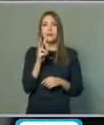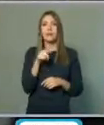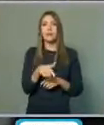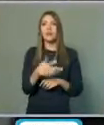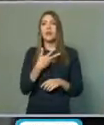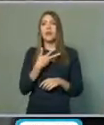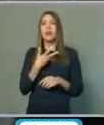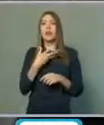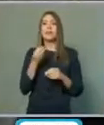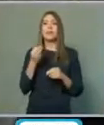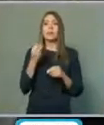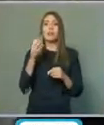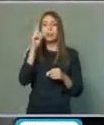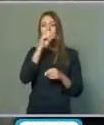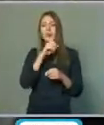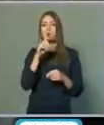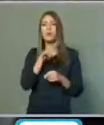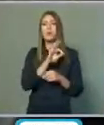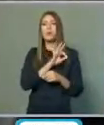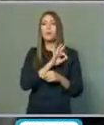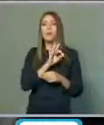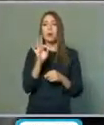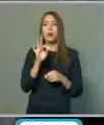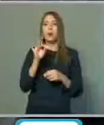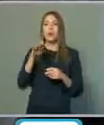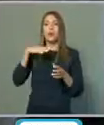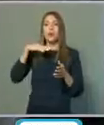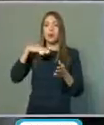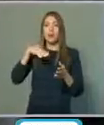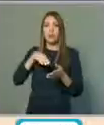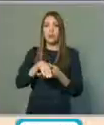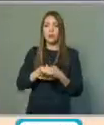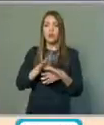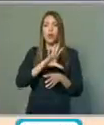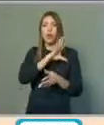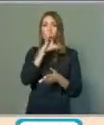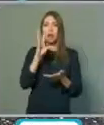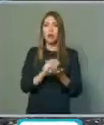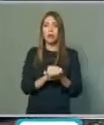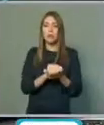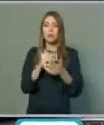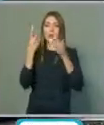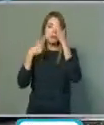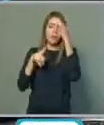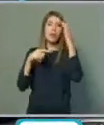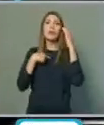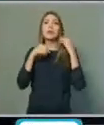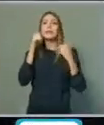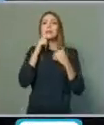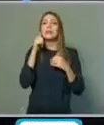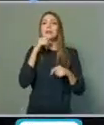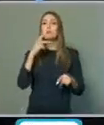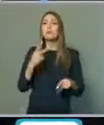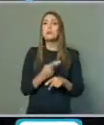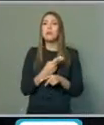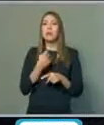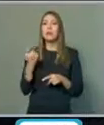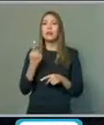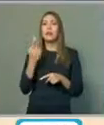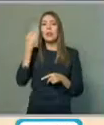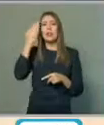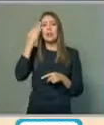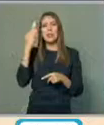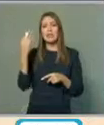como mucho debate. Podemos verterlo, lo correcto sería verterlo entero, pero la verdad a mí siempre me pasa que me